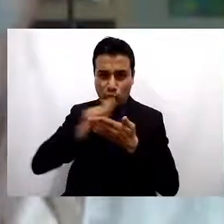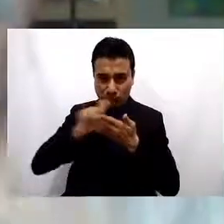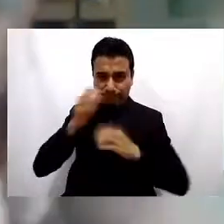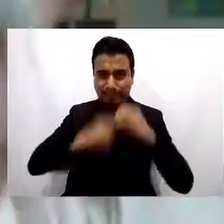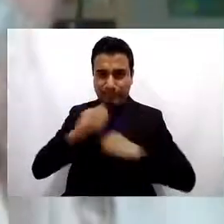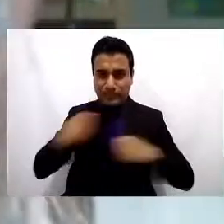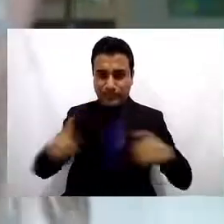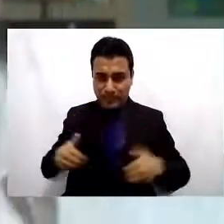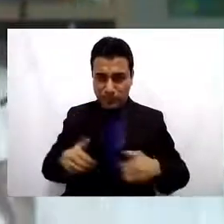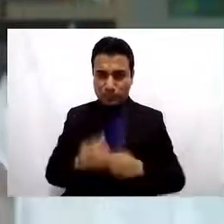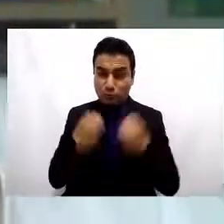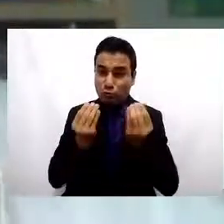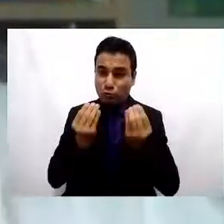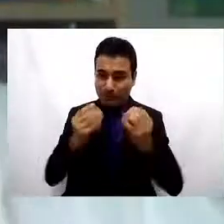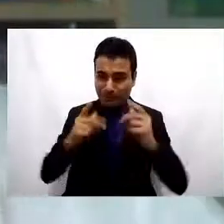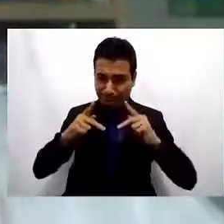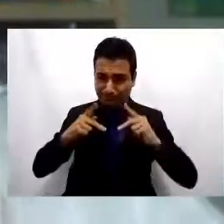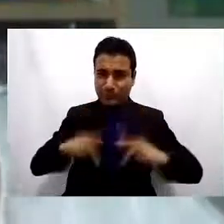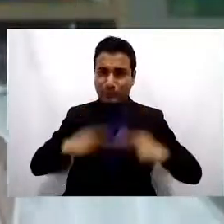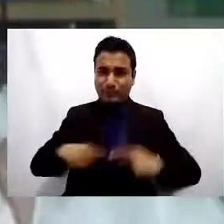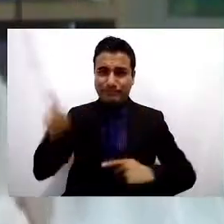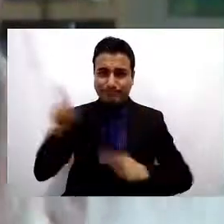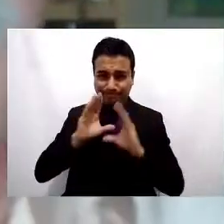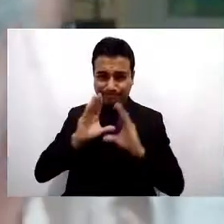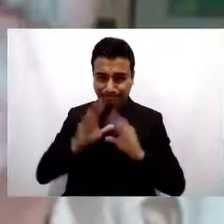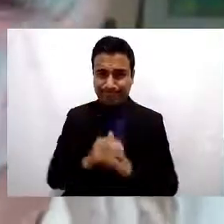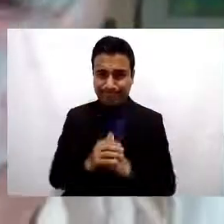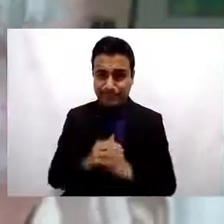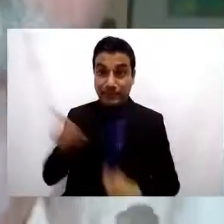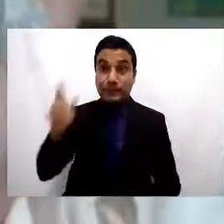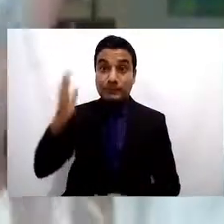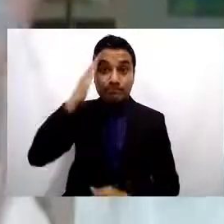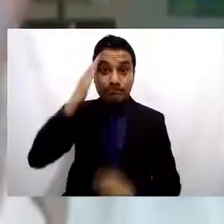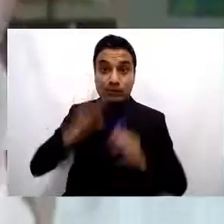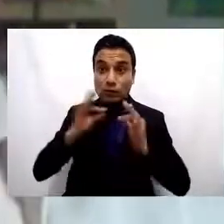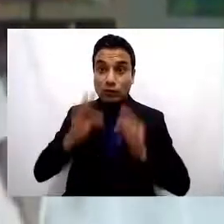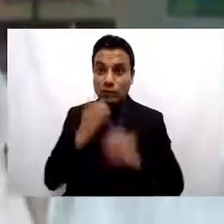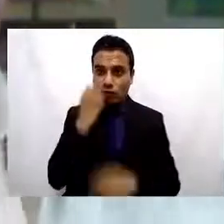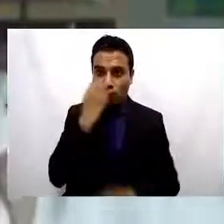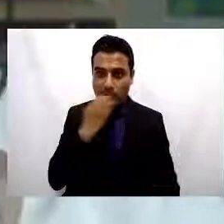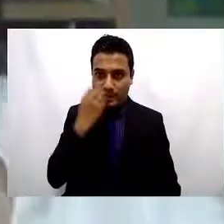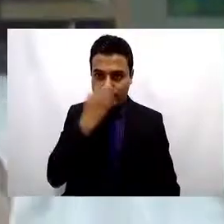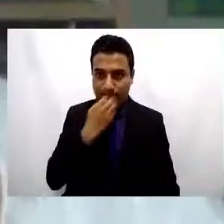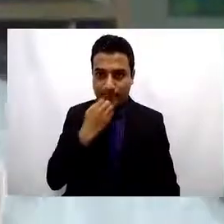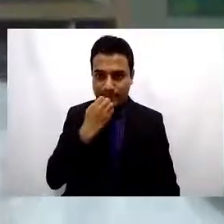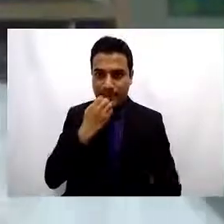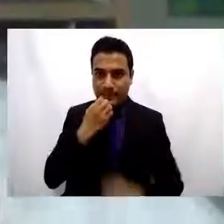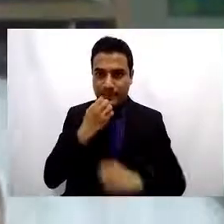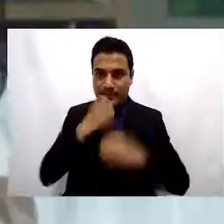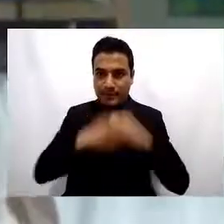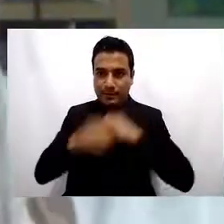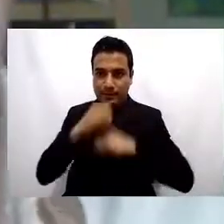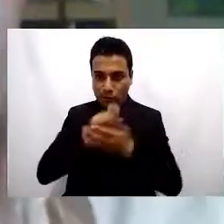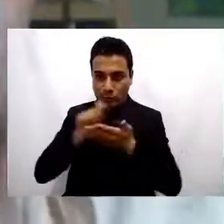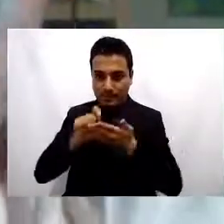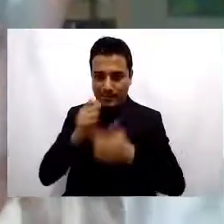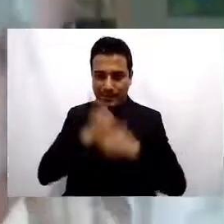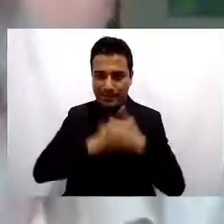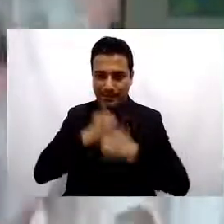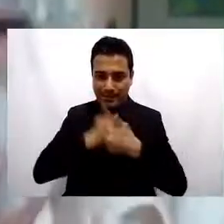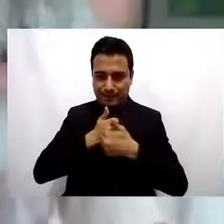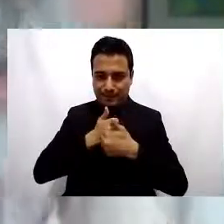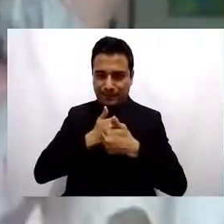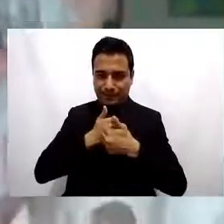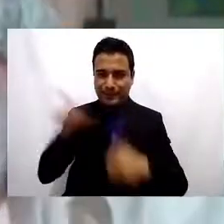digamos, numerosas generaciones, uno de los fundadores de la escuela de dramaturgia, de la carrera de dramaturgia en la